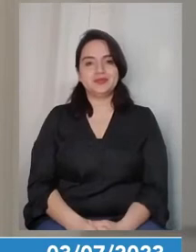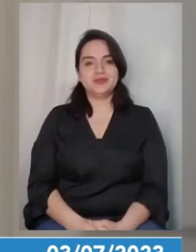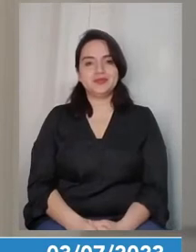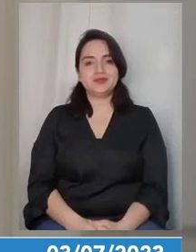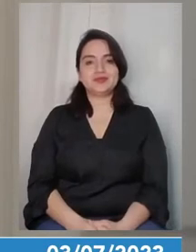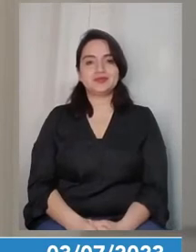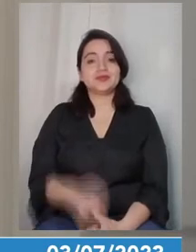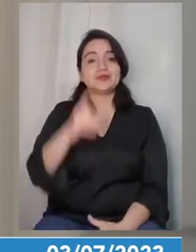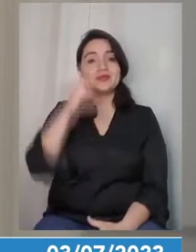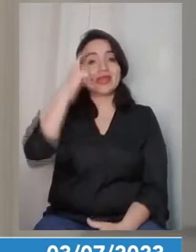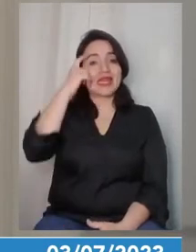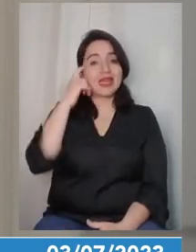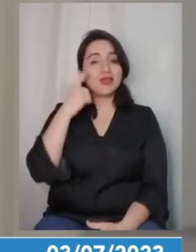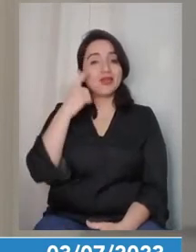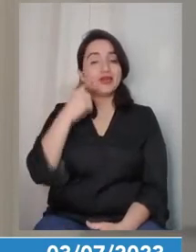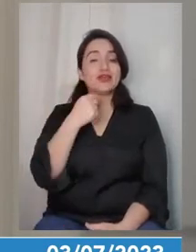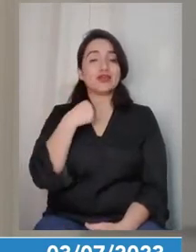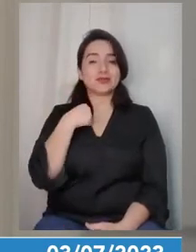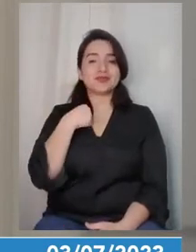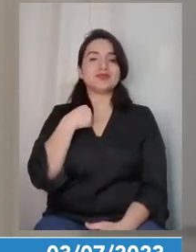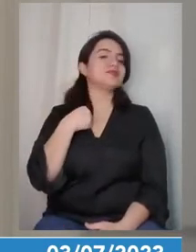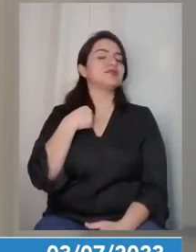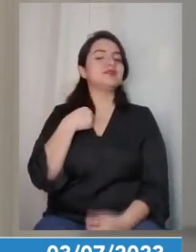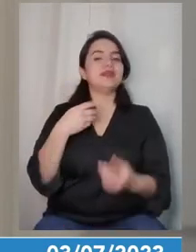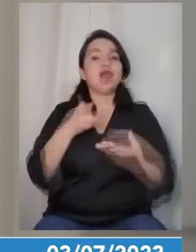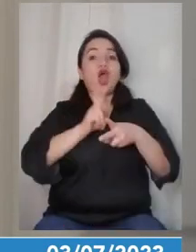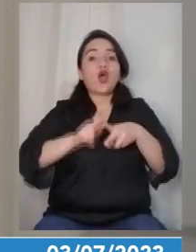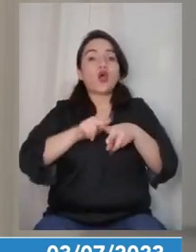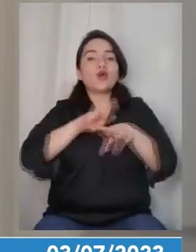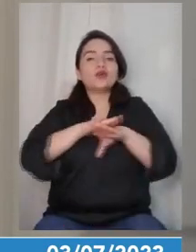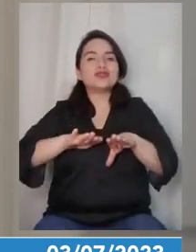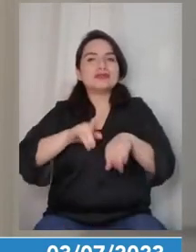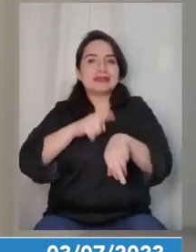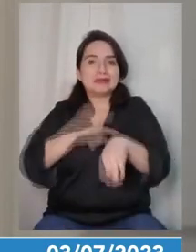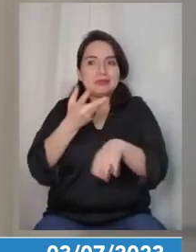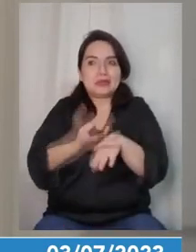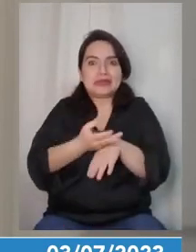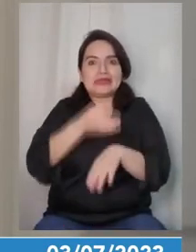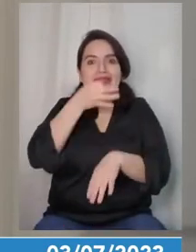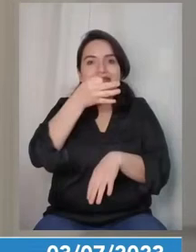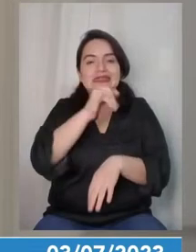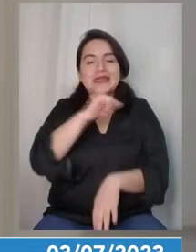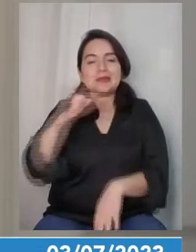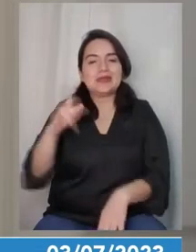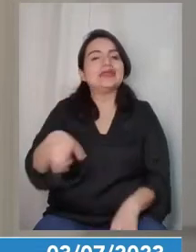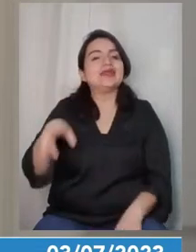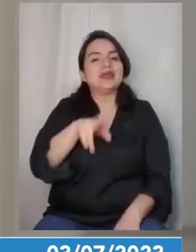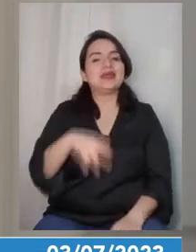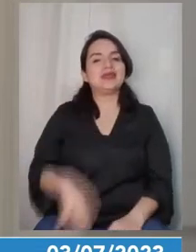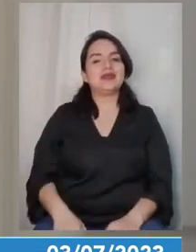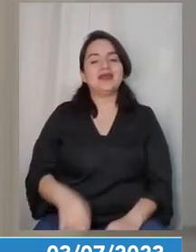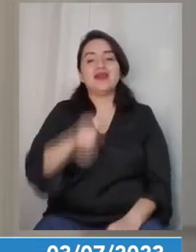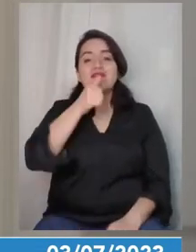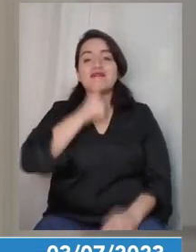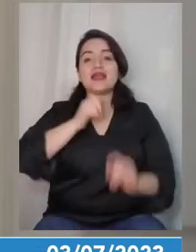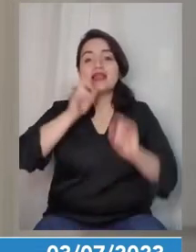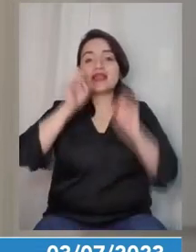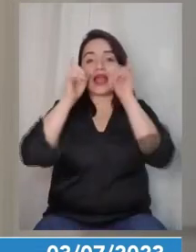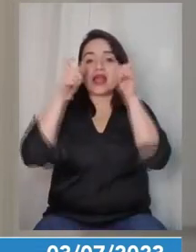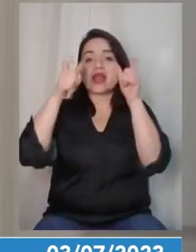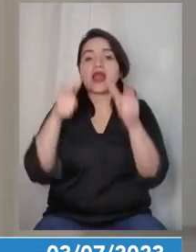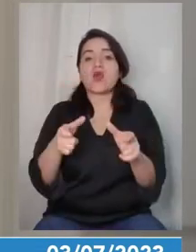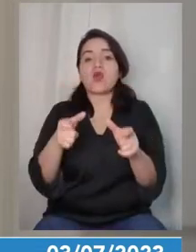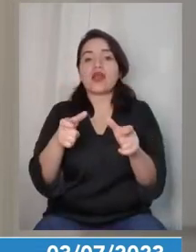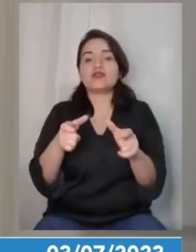repetir en las conclusiones si es que me alcanza el tiempo, es que hay una ausencia de regulación de los agentes, las personas como agentes